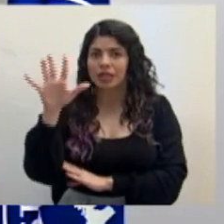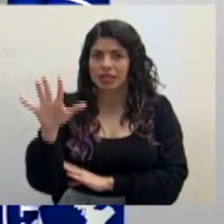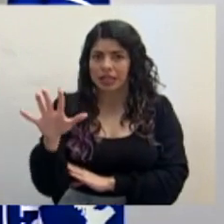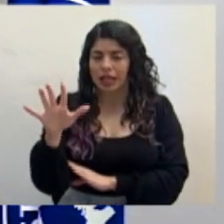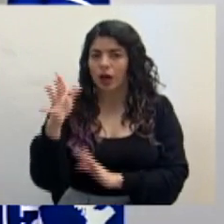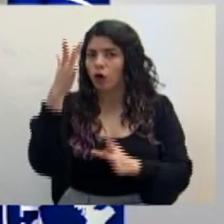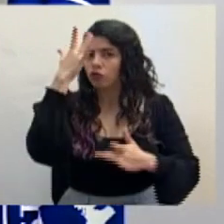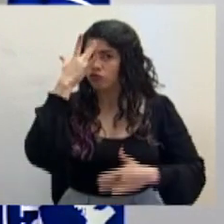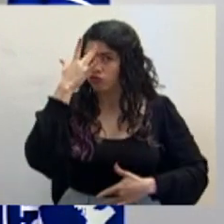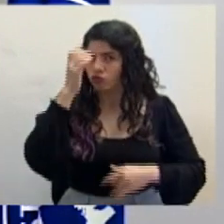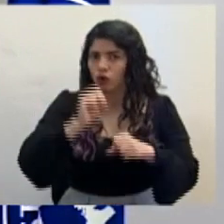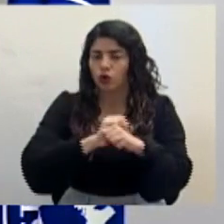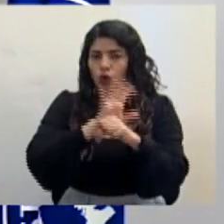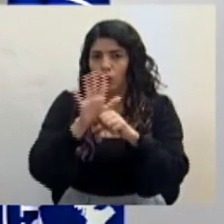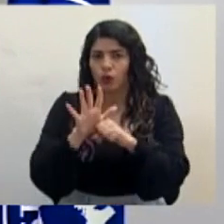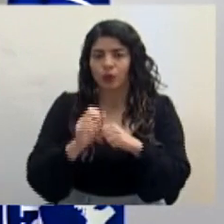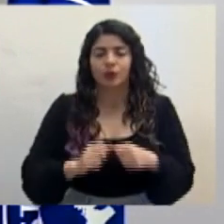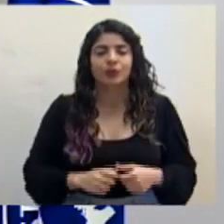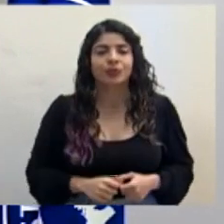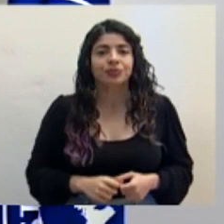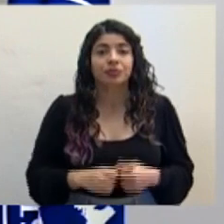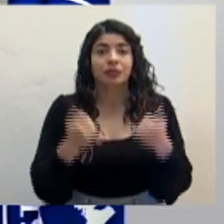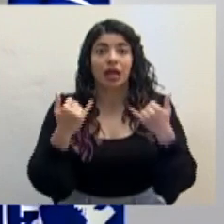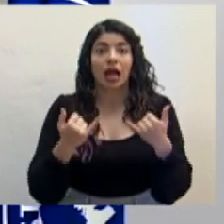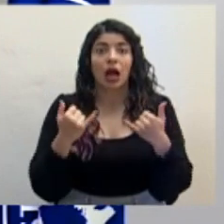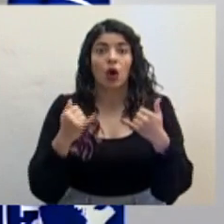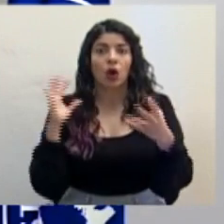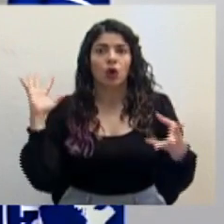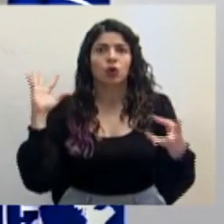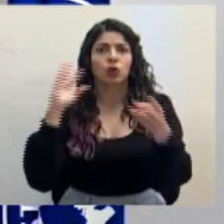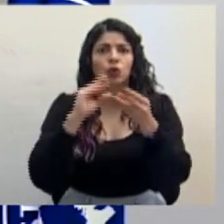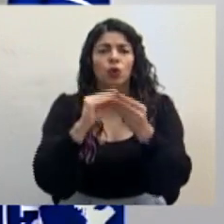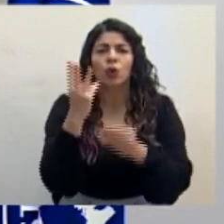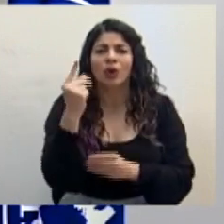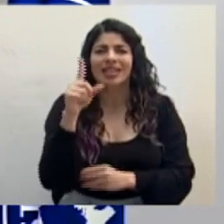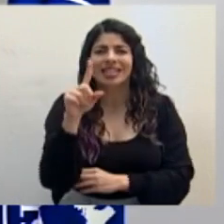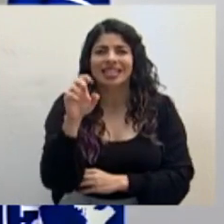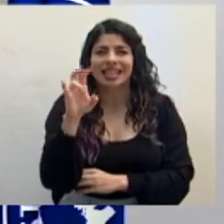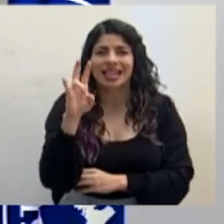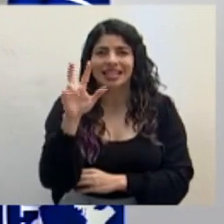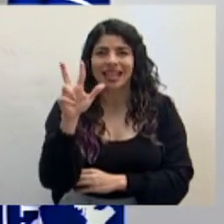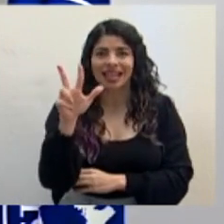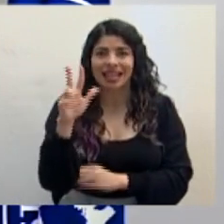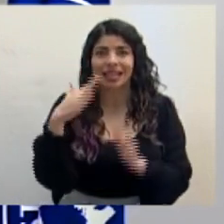1.155 casos de COVID-19, llegando así a